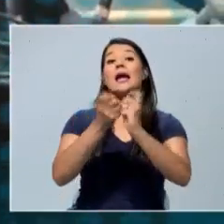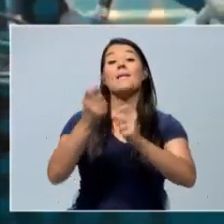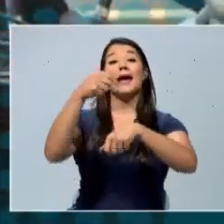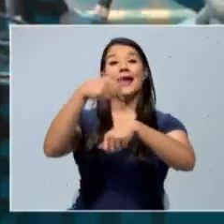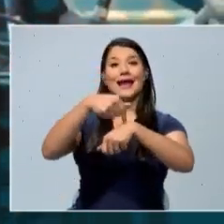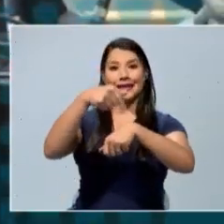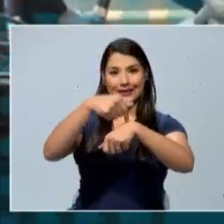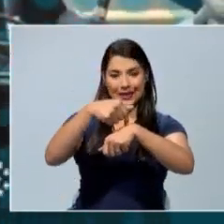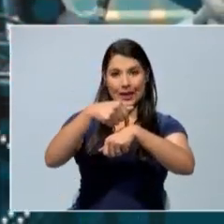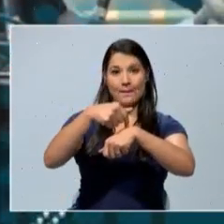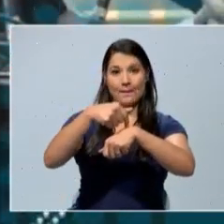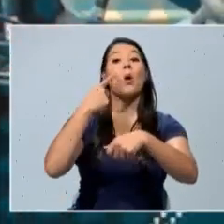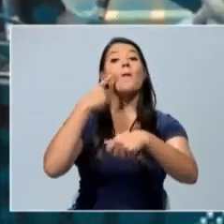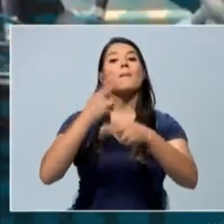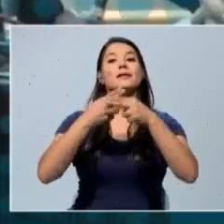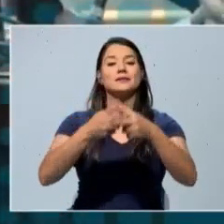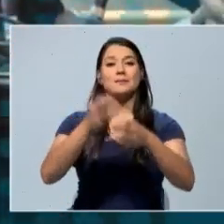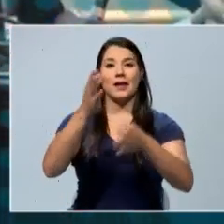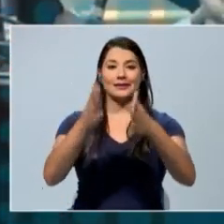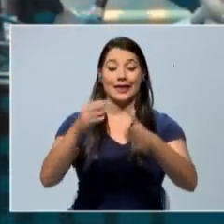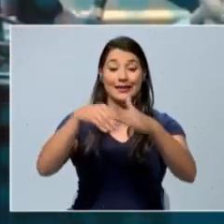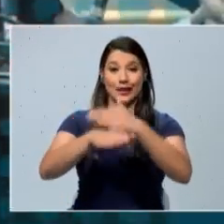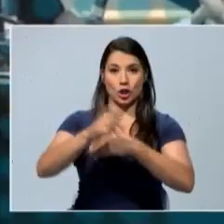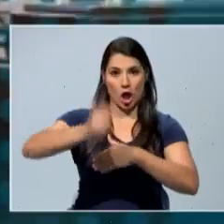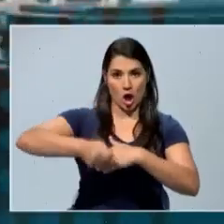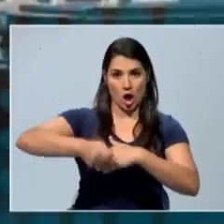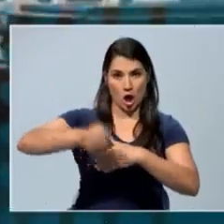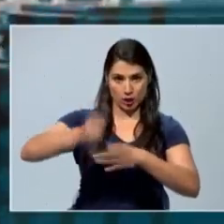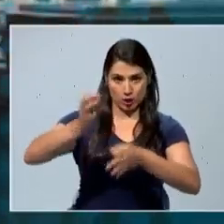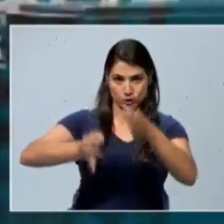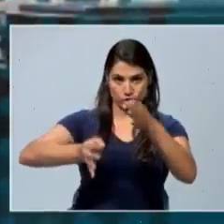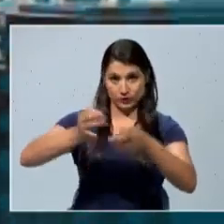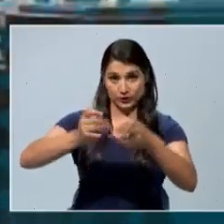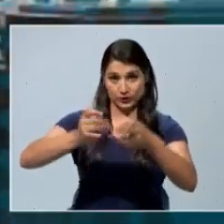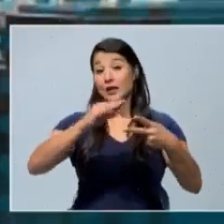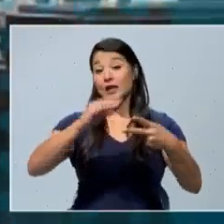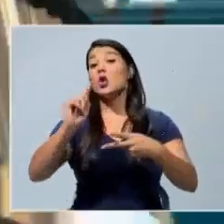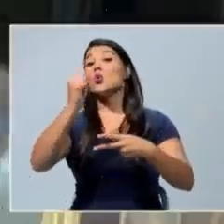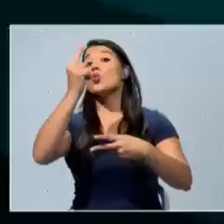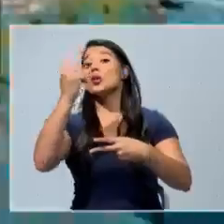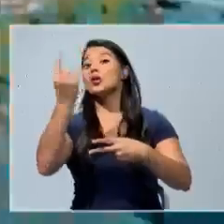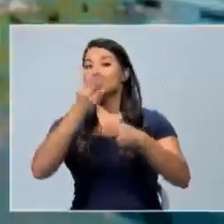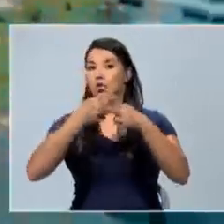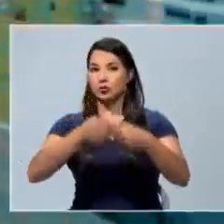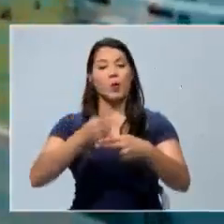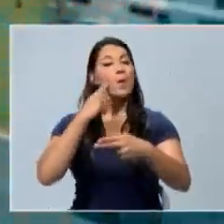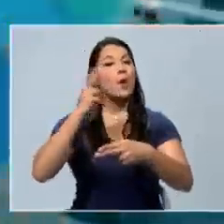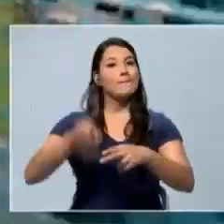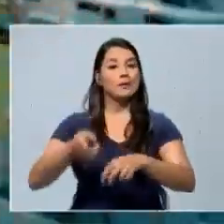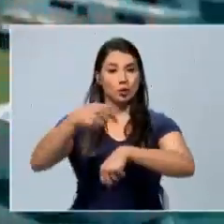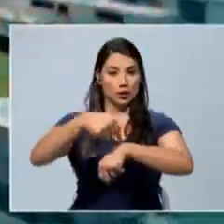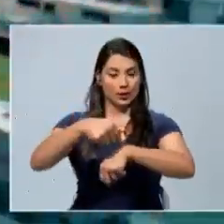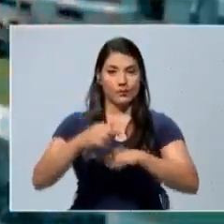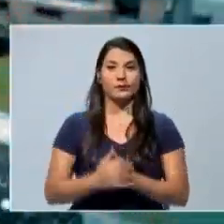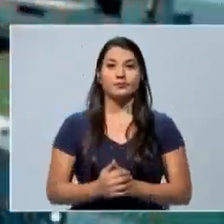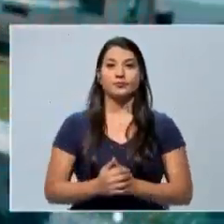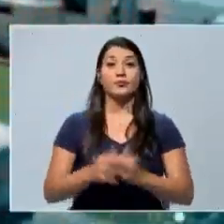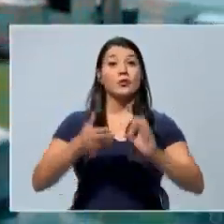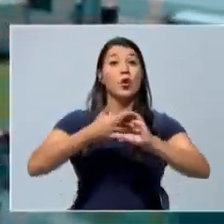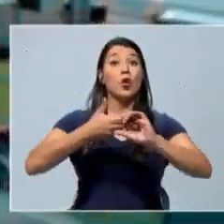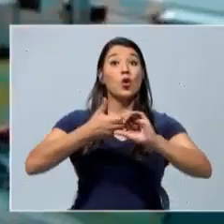de los magistrados de la Corte Suprema de Justicia y una sola reelección por el mismo plazo. El combustible que